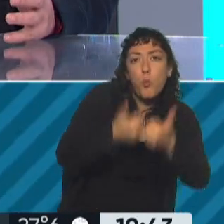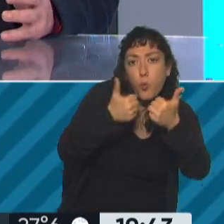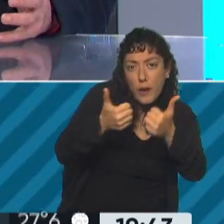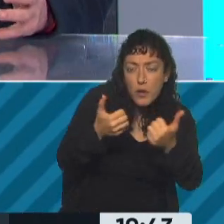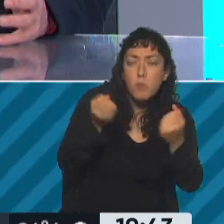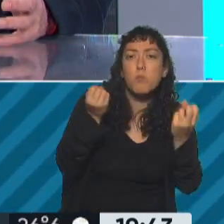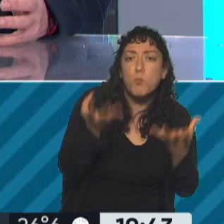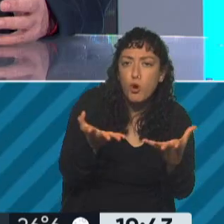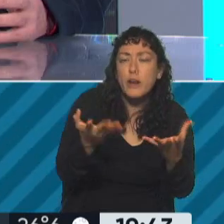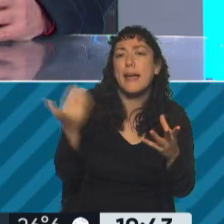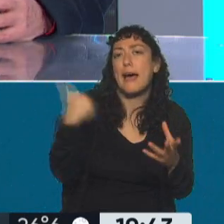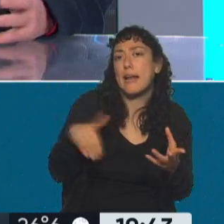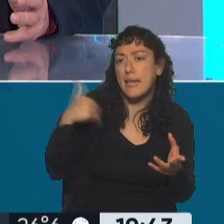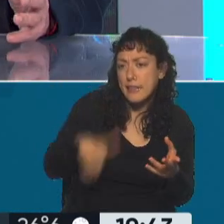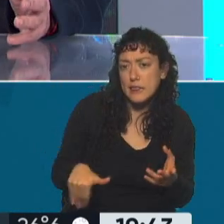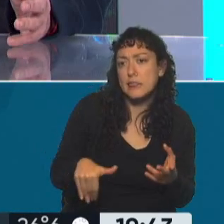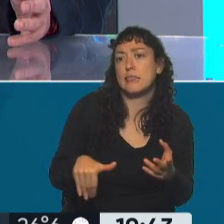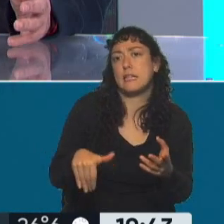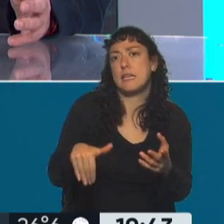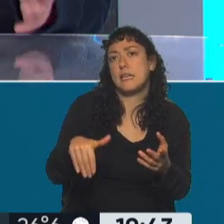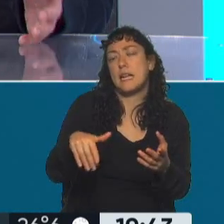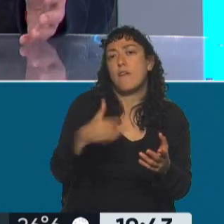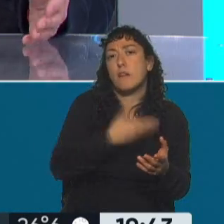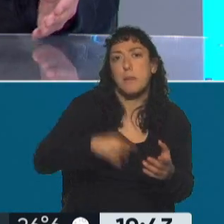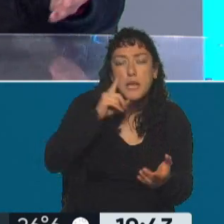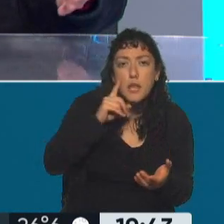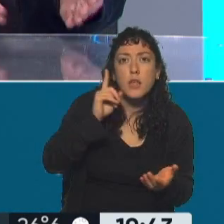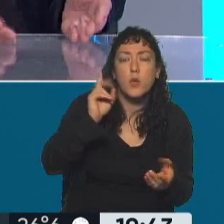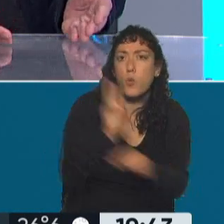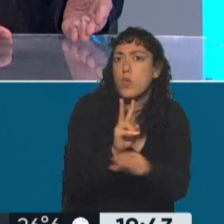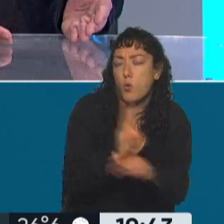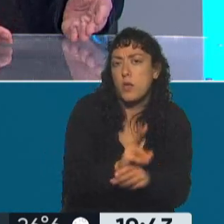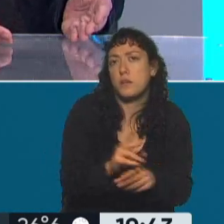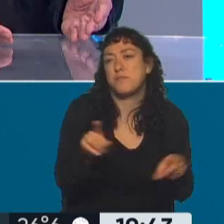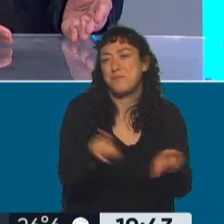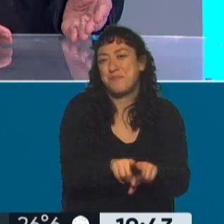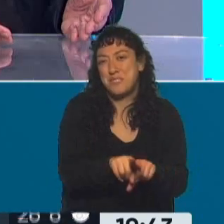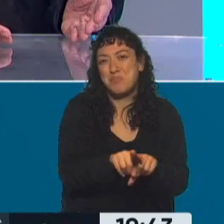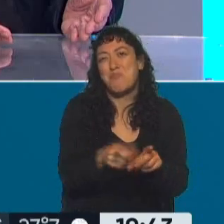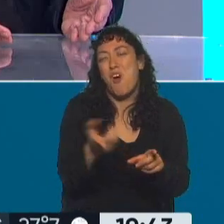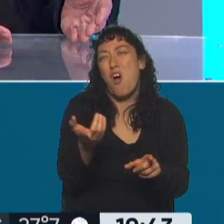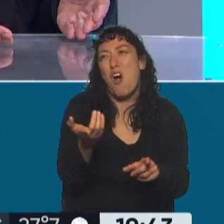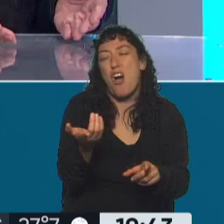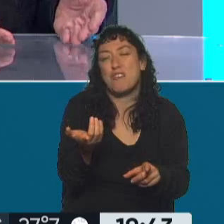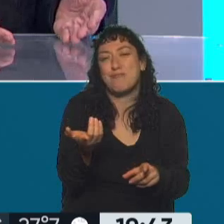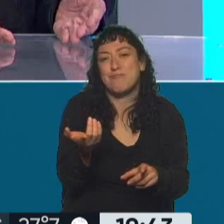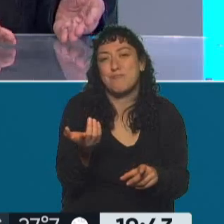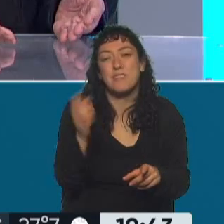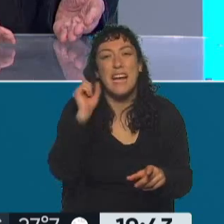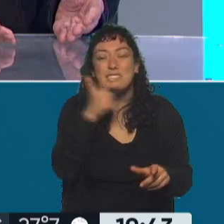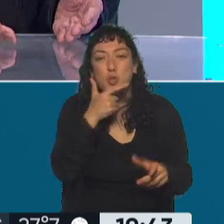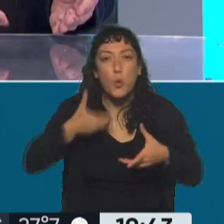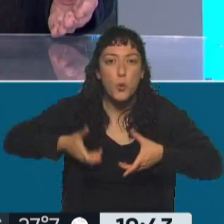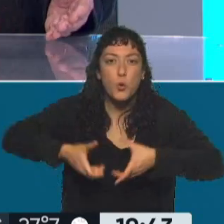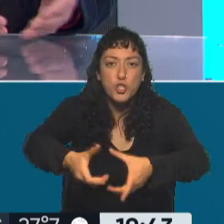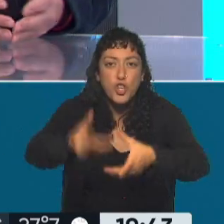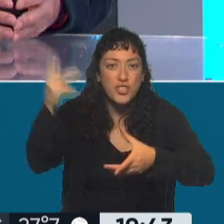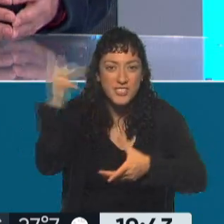futuros a cambio de sacarse las condicionalidades. Y ahí estará la creatividad del próximo presidente, si es del campo nacional y